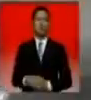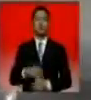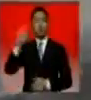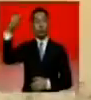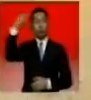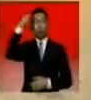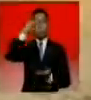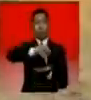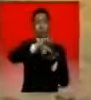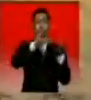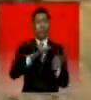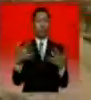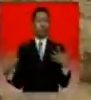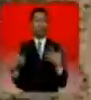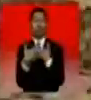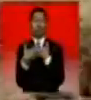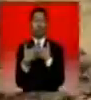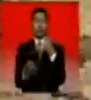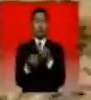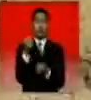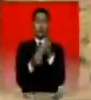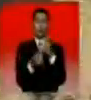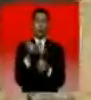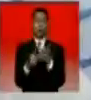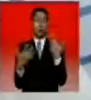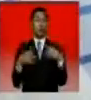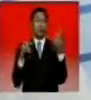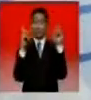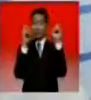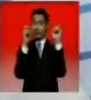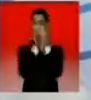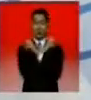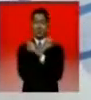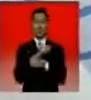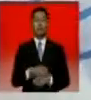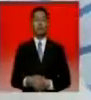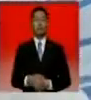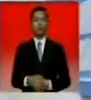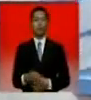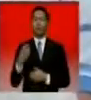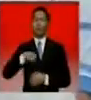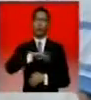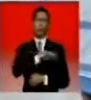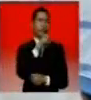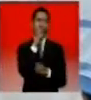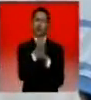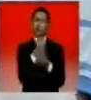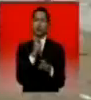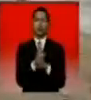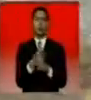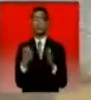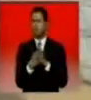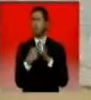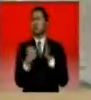superar esas dificultades que está atravesando el país. Como dice, estamos hechos de acero. Tenemos que trabajar y salir